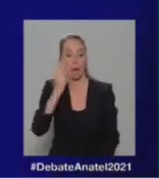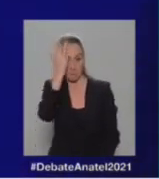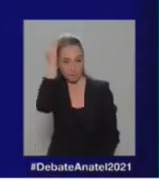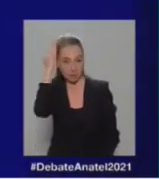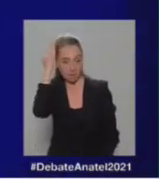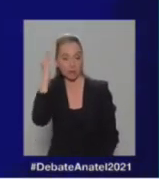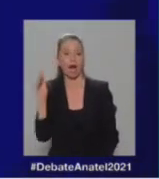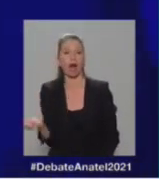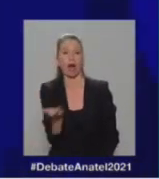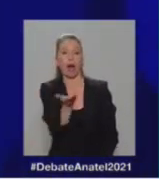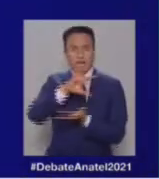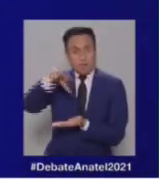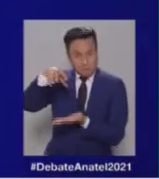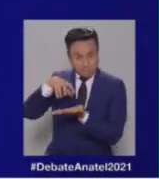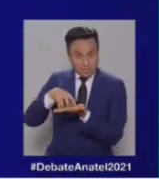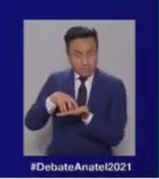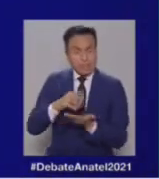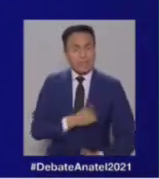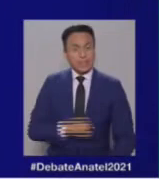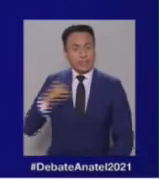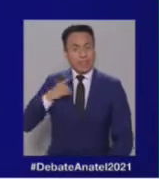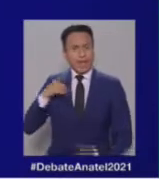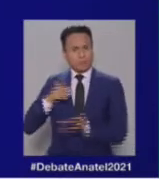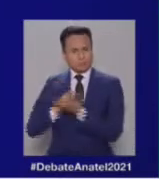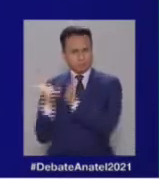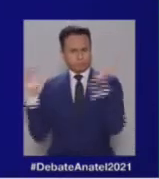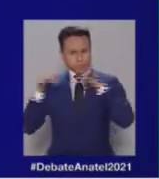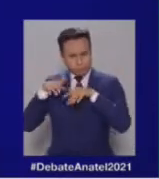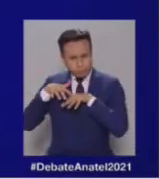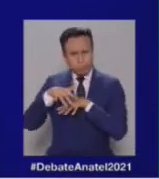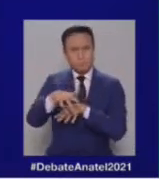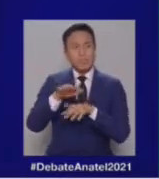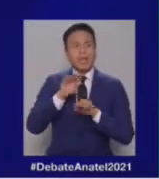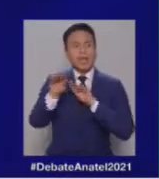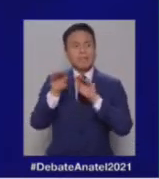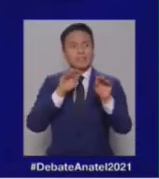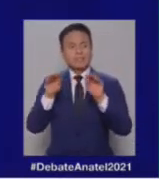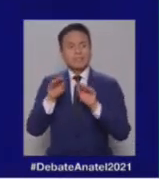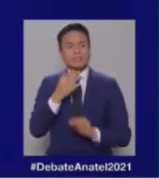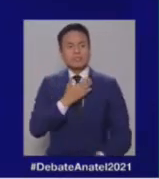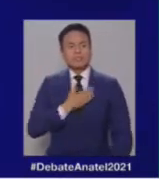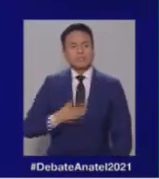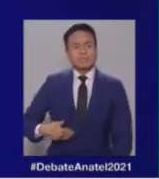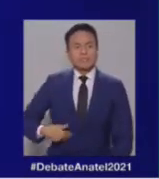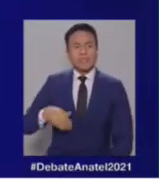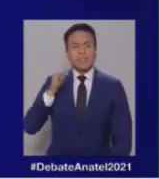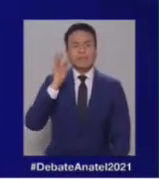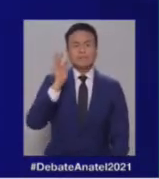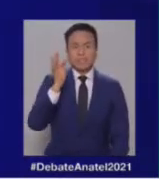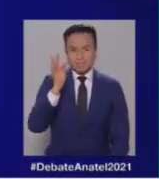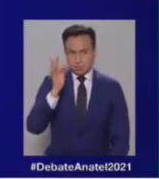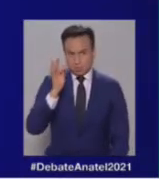aclaran el escenario. Su opinión para nosotros es fundamental. Llámenos y participe en vivo